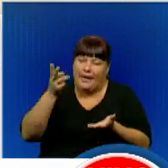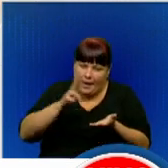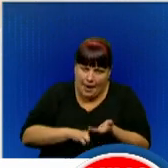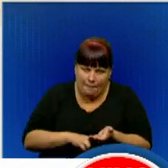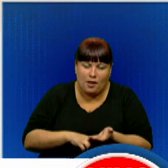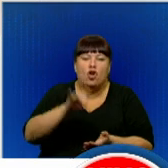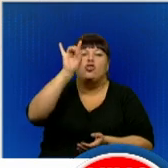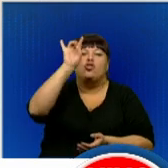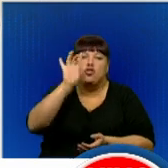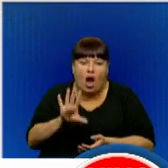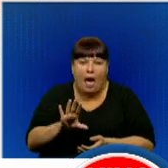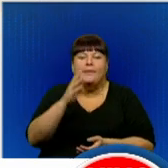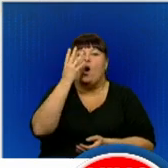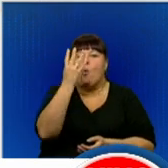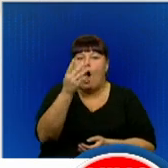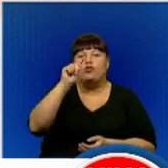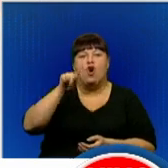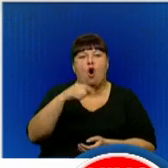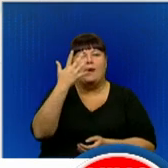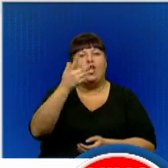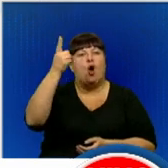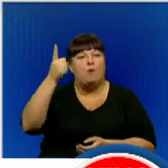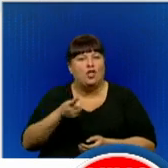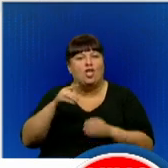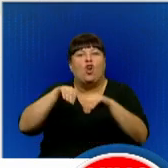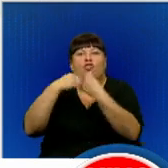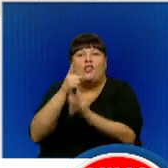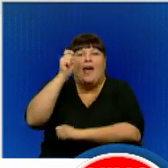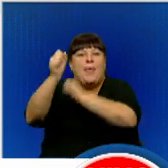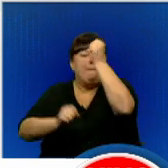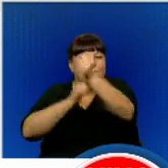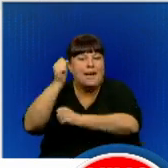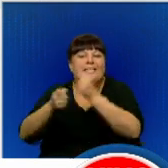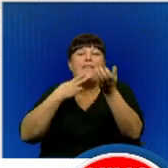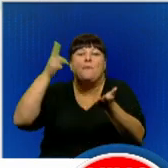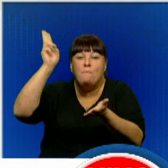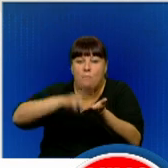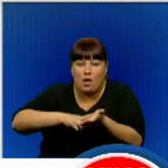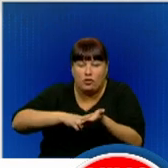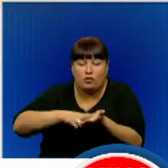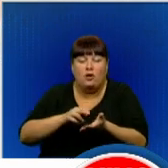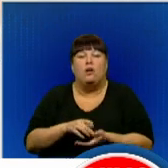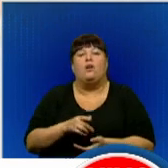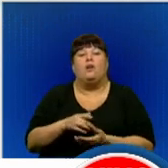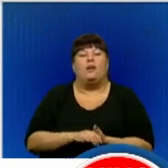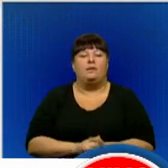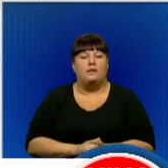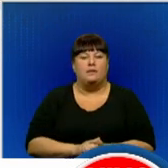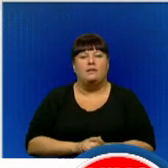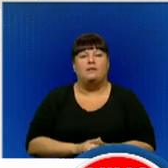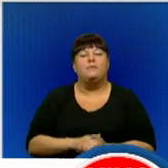sólo el 45 por ciento de las empresas con el impuesto determinado predeterminado